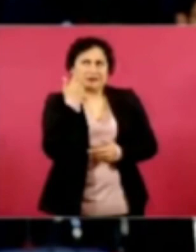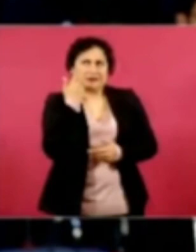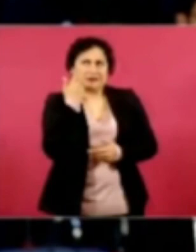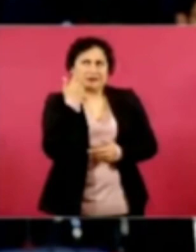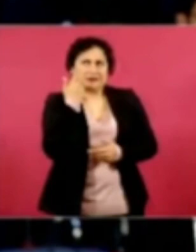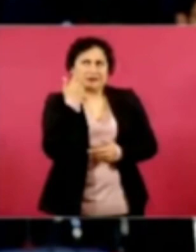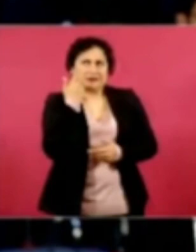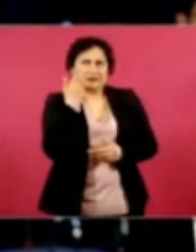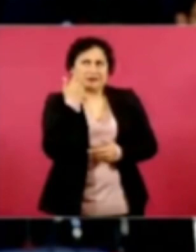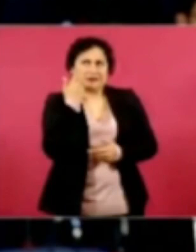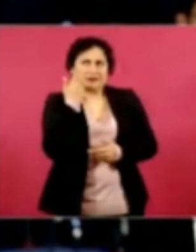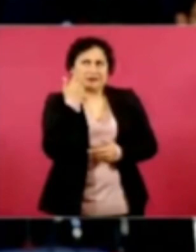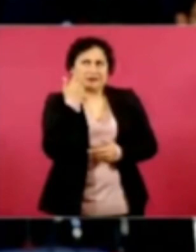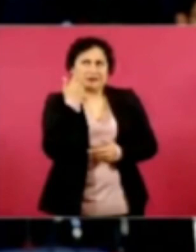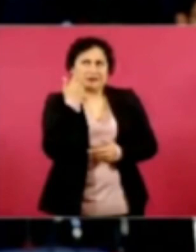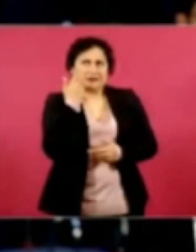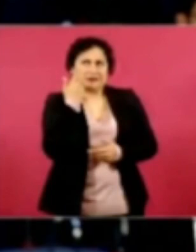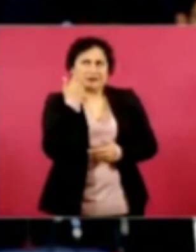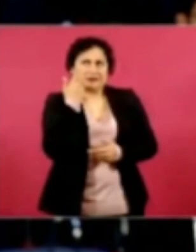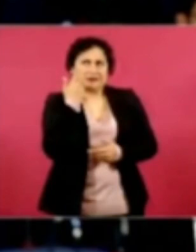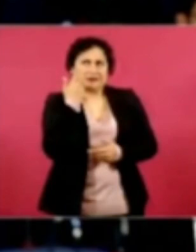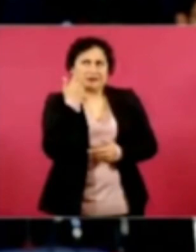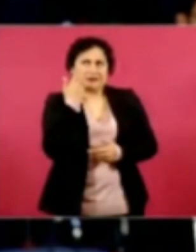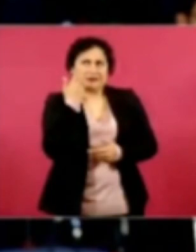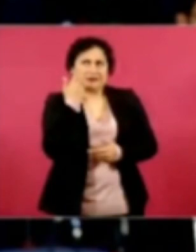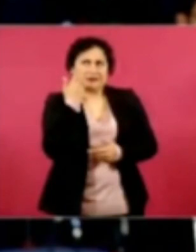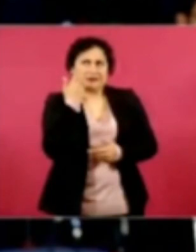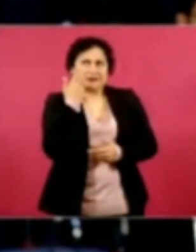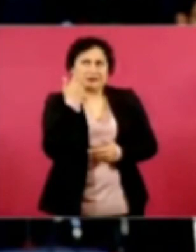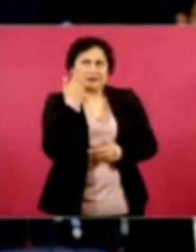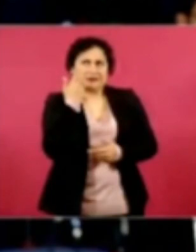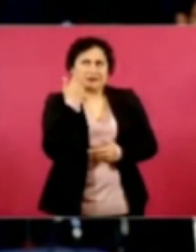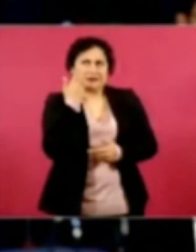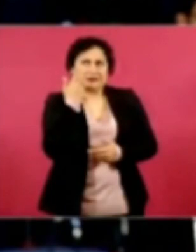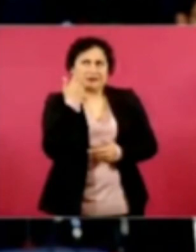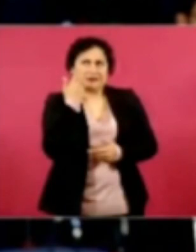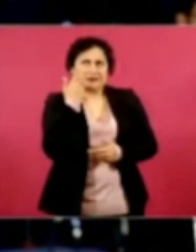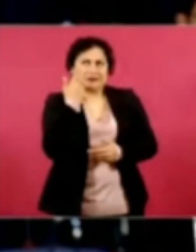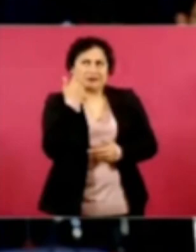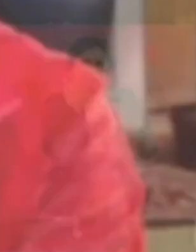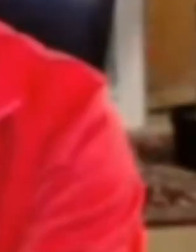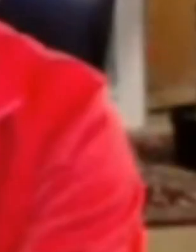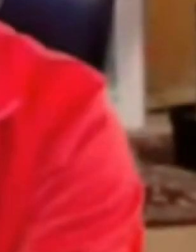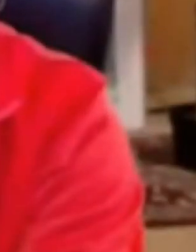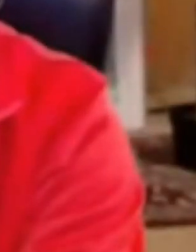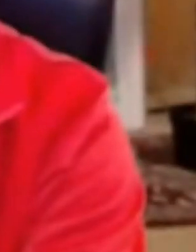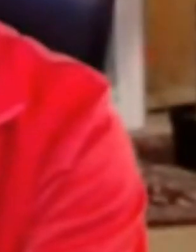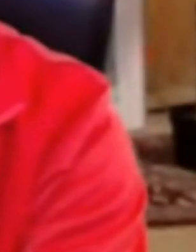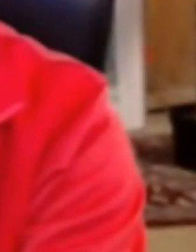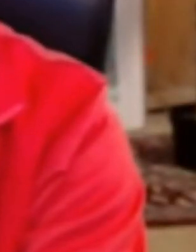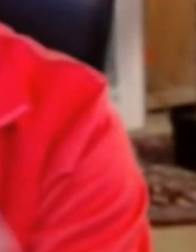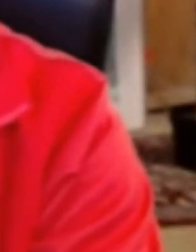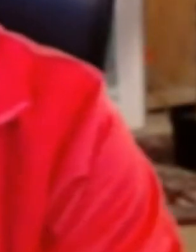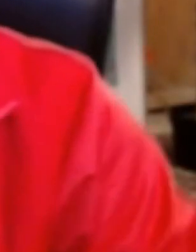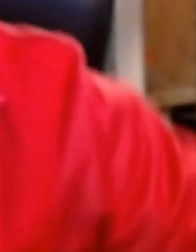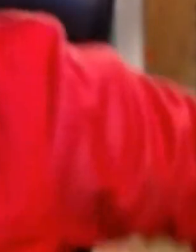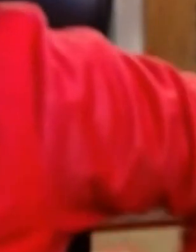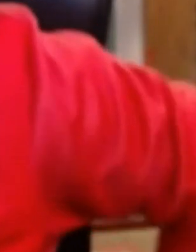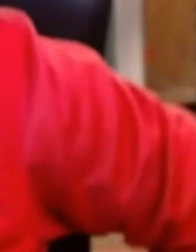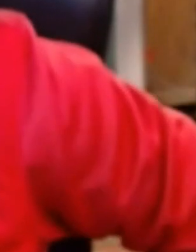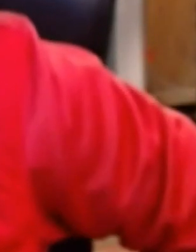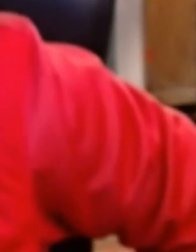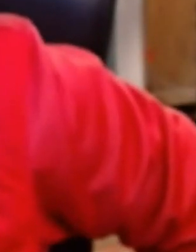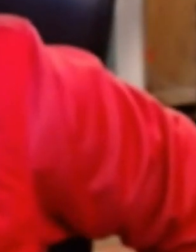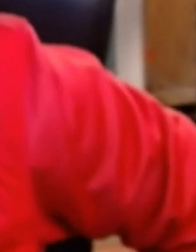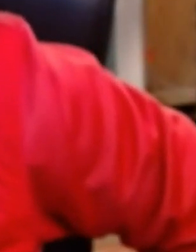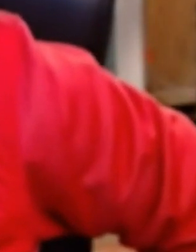esperaría, no tanto como se esperaría. Mire, todos los días, si usted, yo no lo veo, ¿no? Pero de lo que hemos hecho de análisis